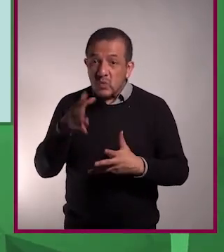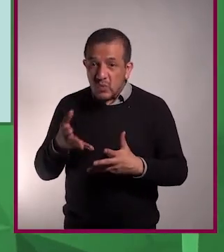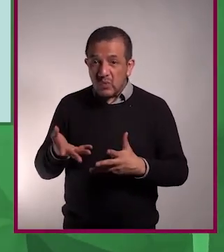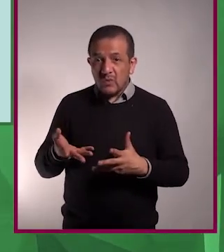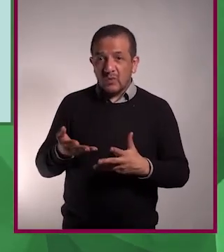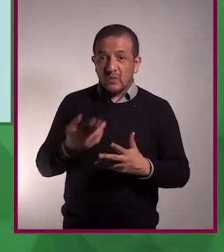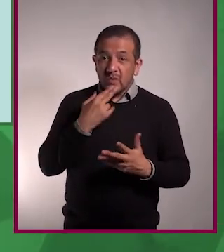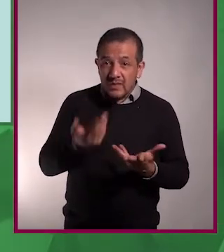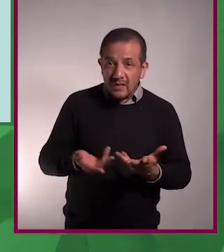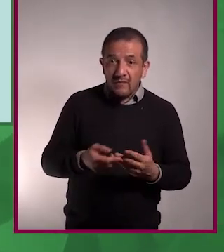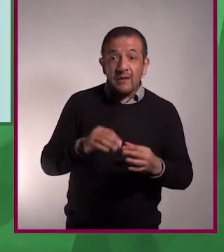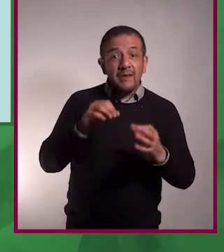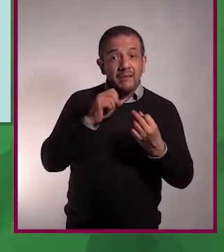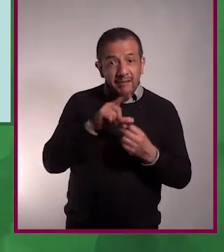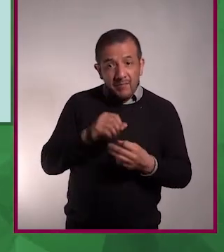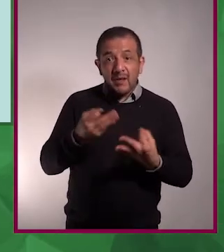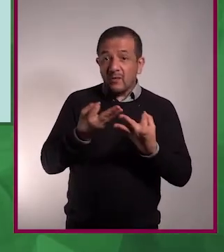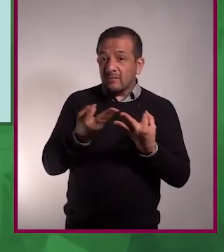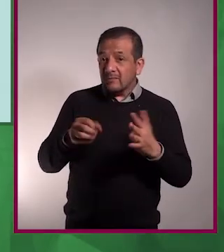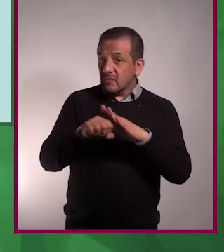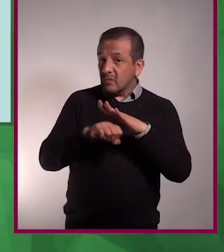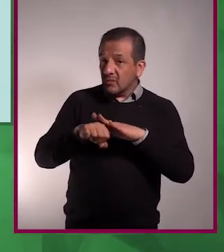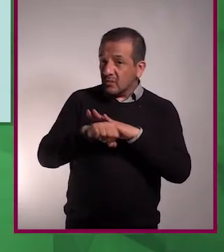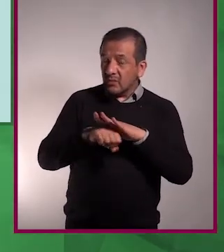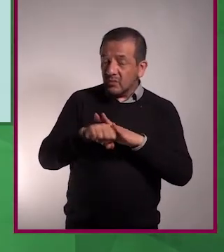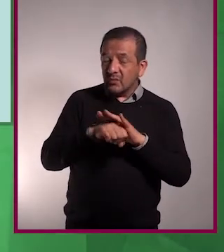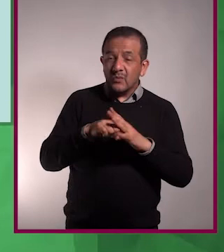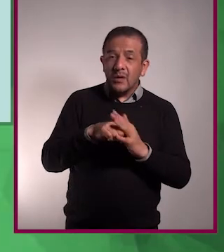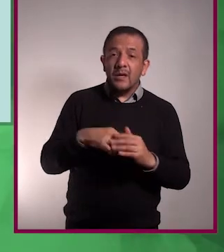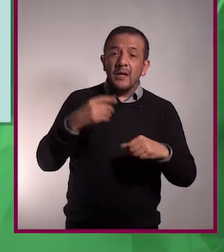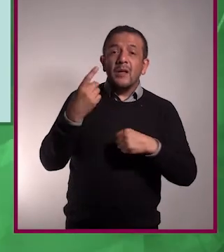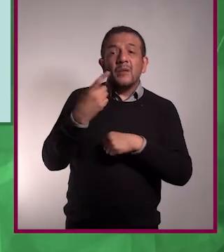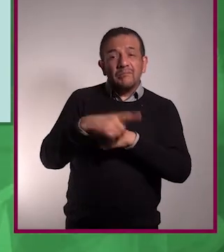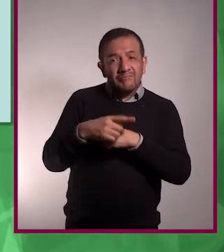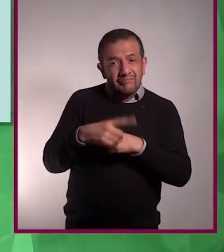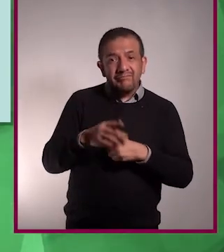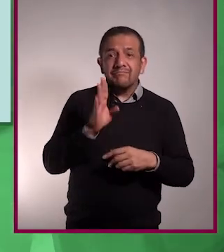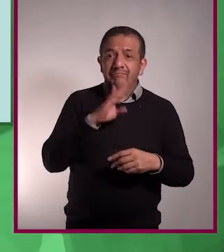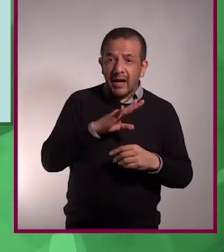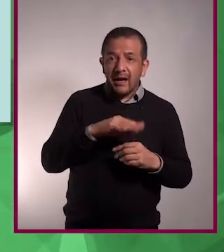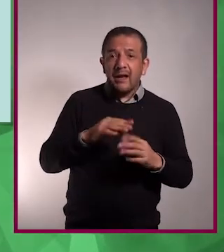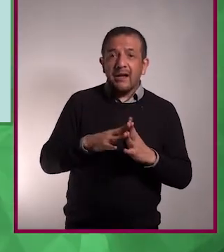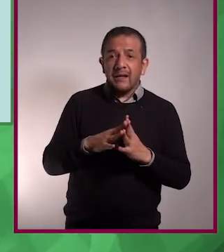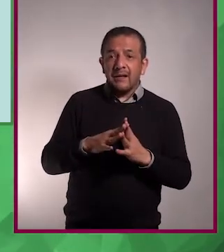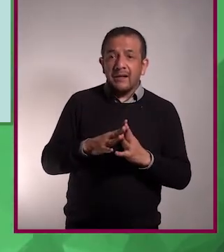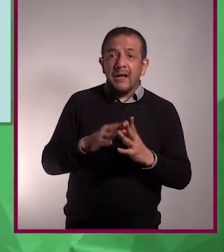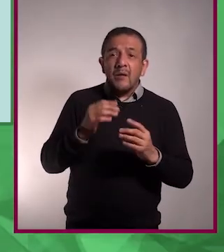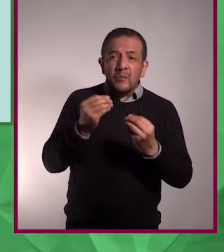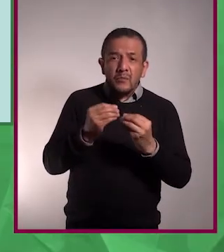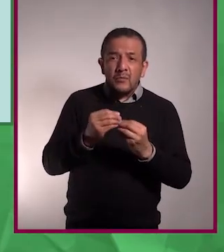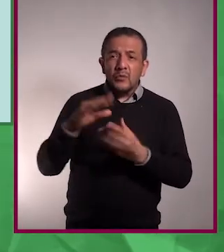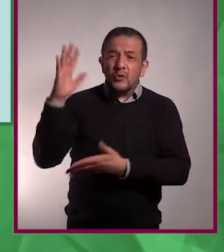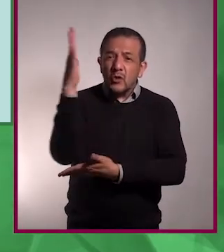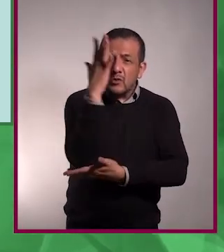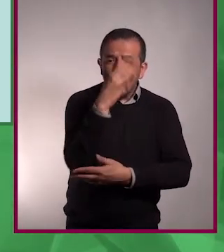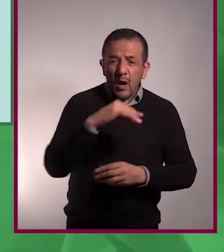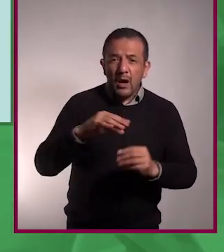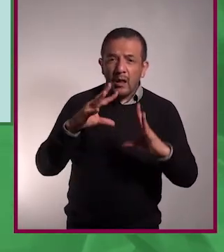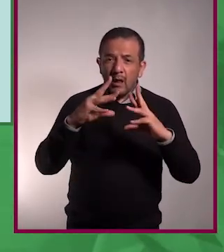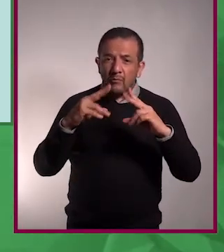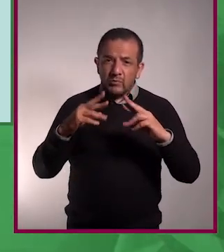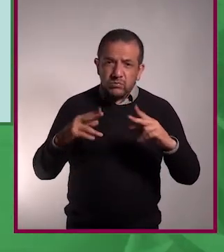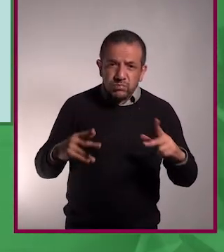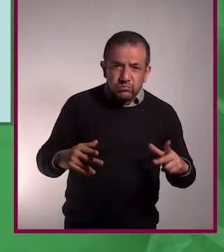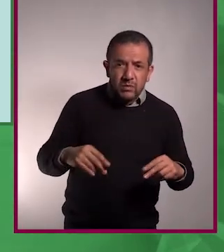El 33% de los suelos están dañados. La biodiversidad está amenazada, los bosques tropicales desaparecen